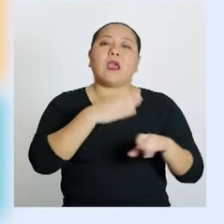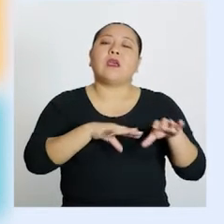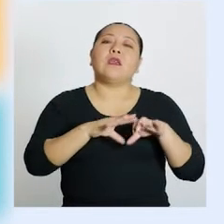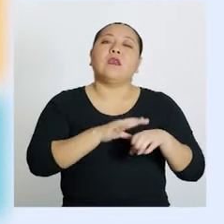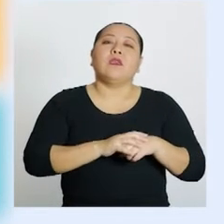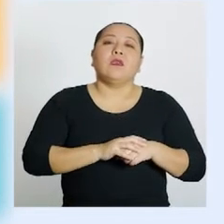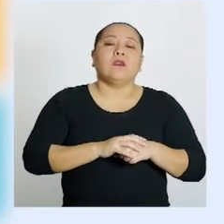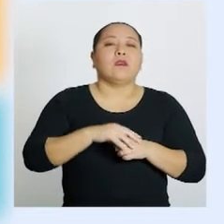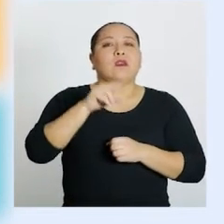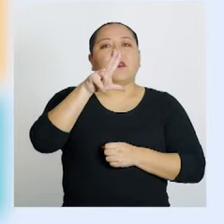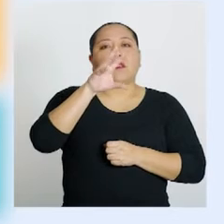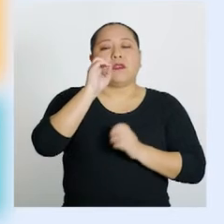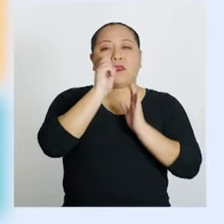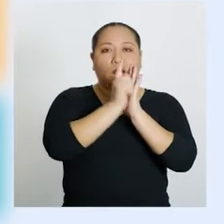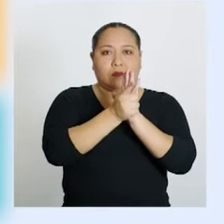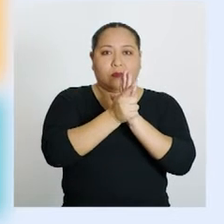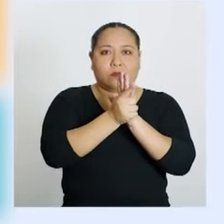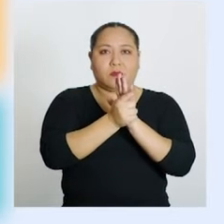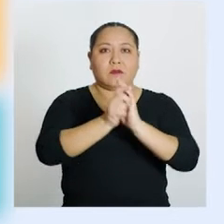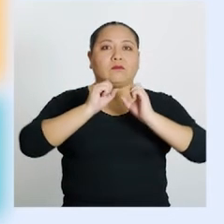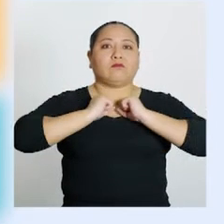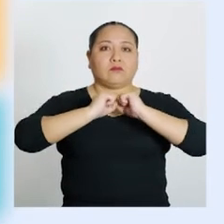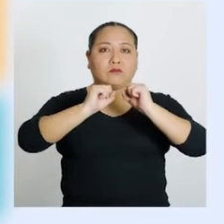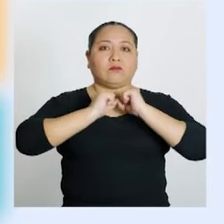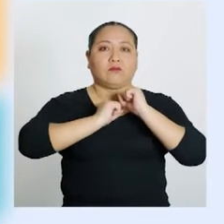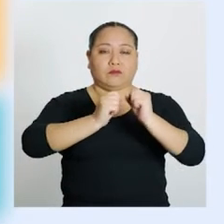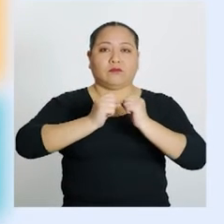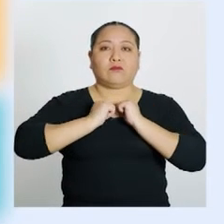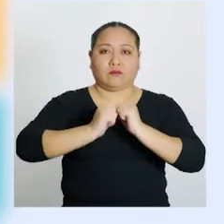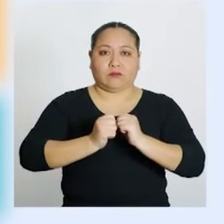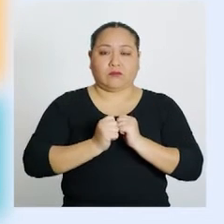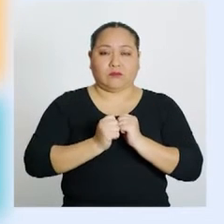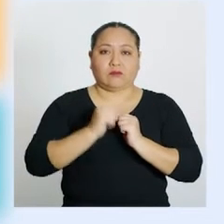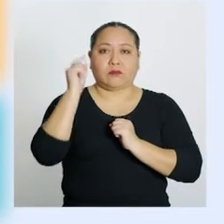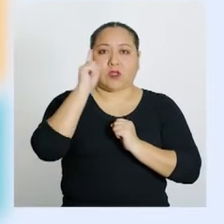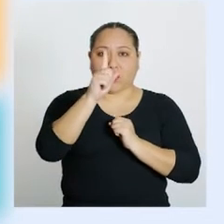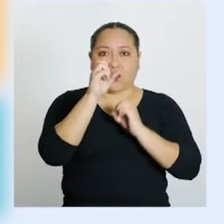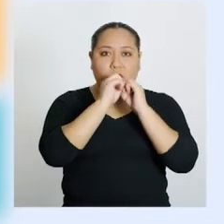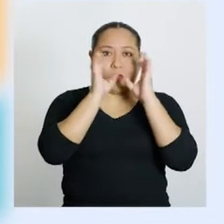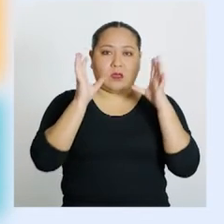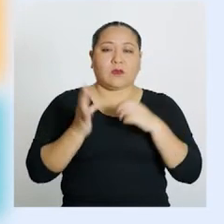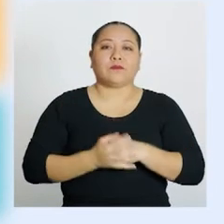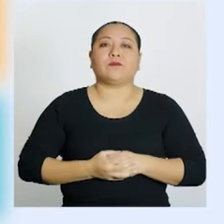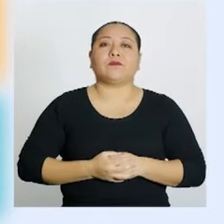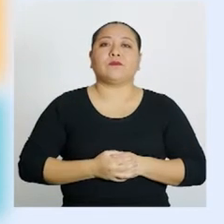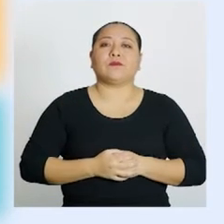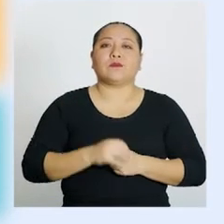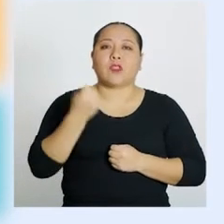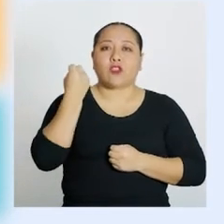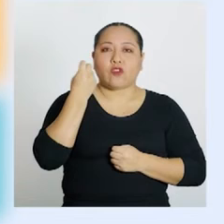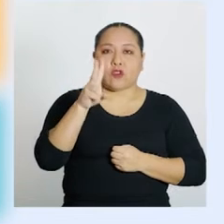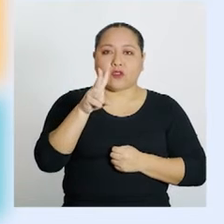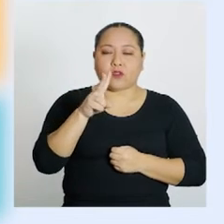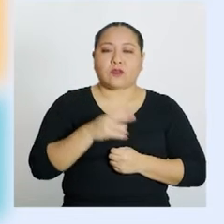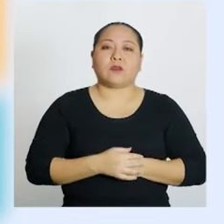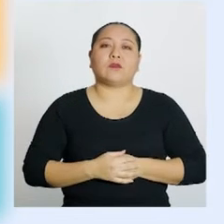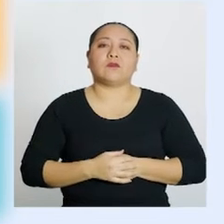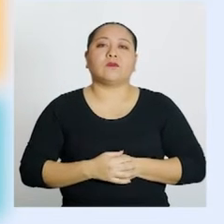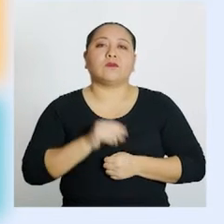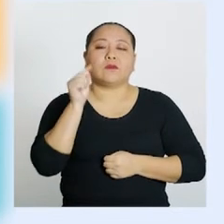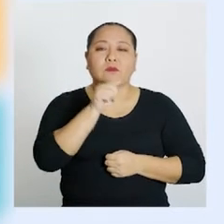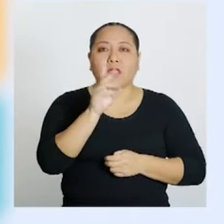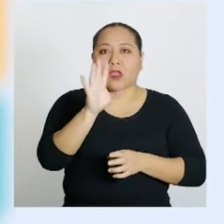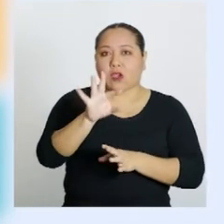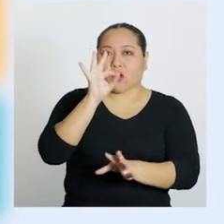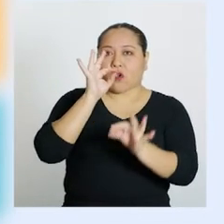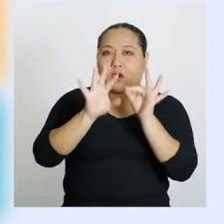al menos 30 minutos de actividad física al día. 12.